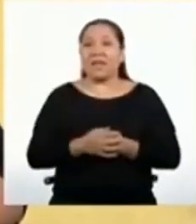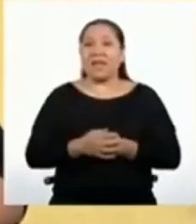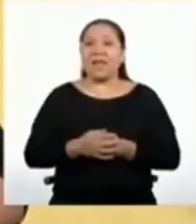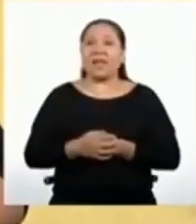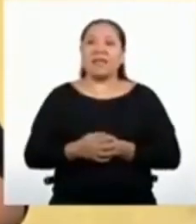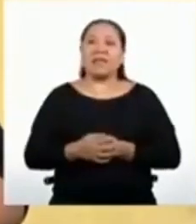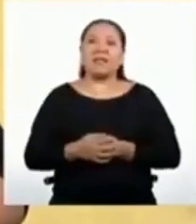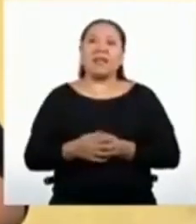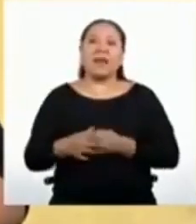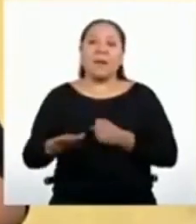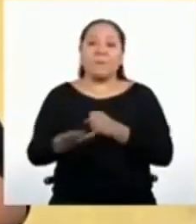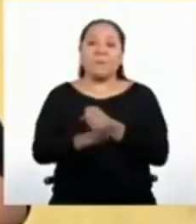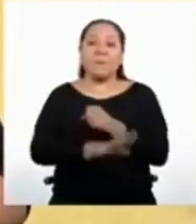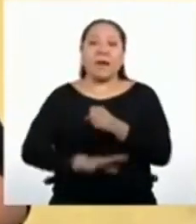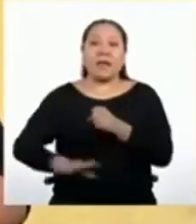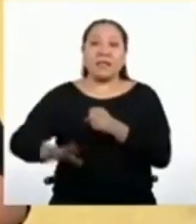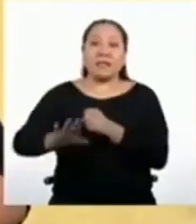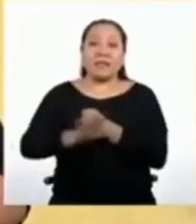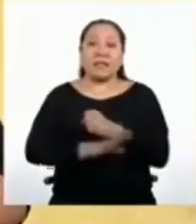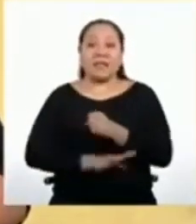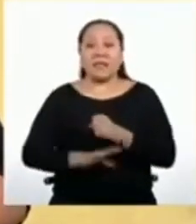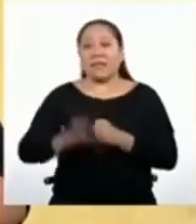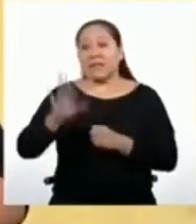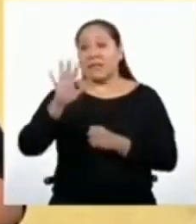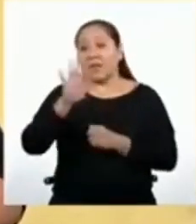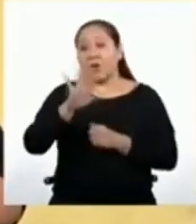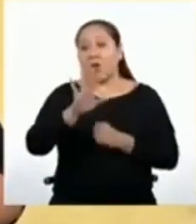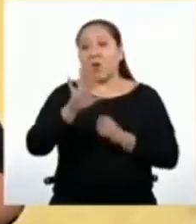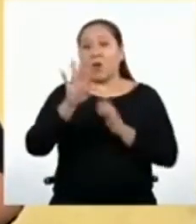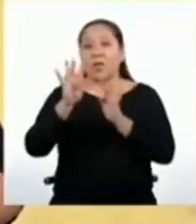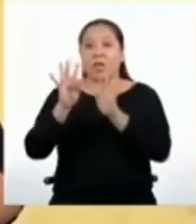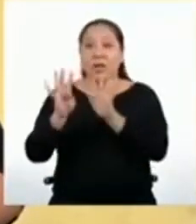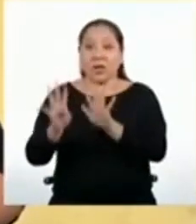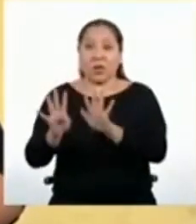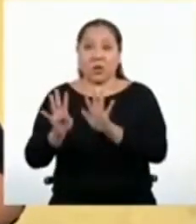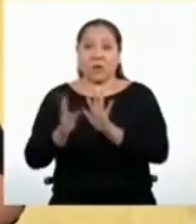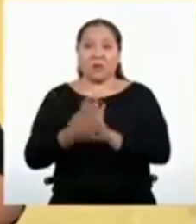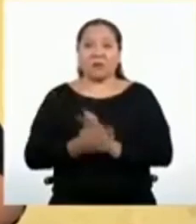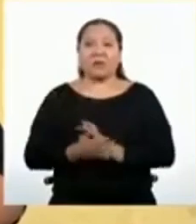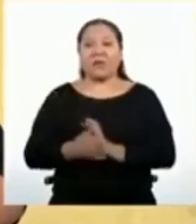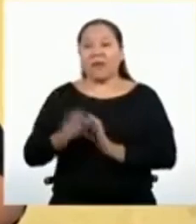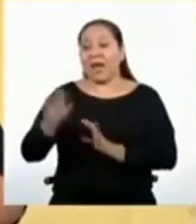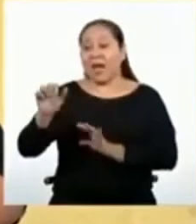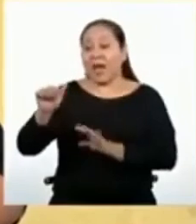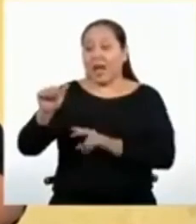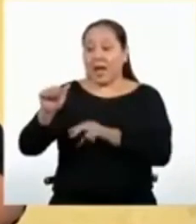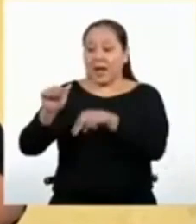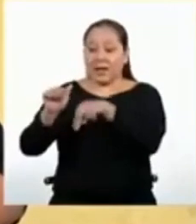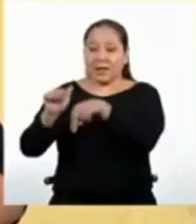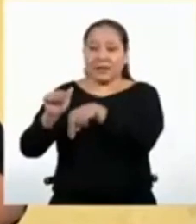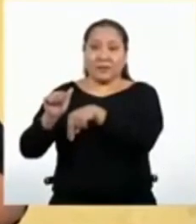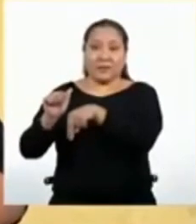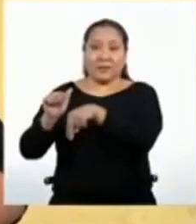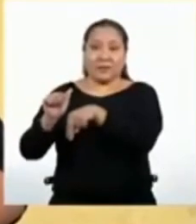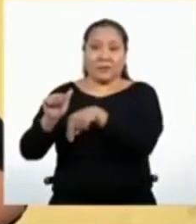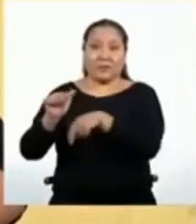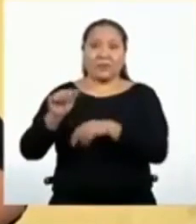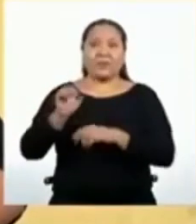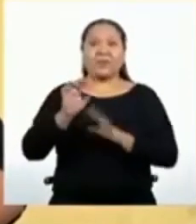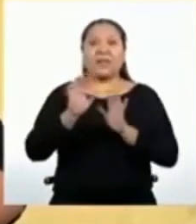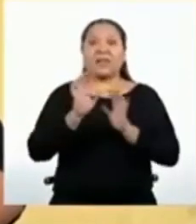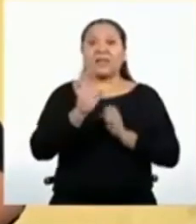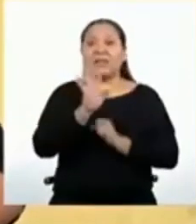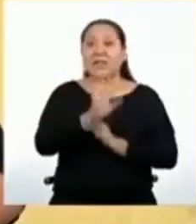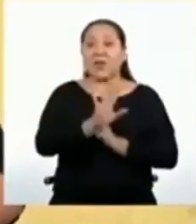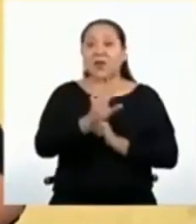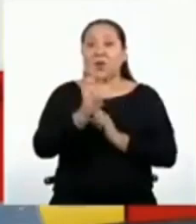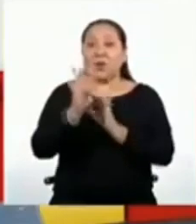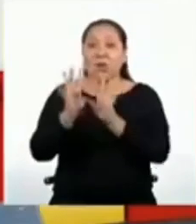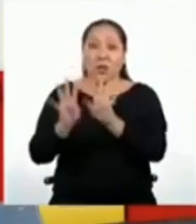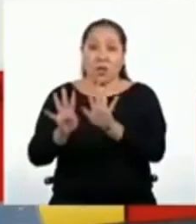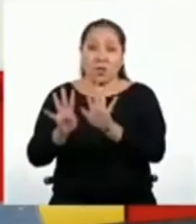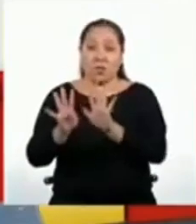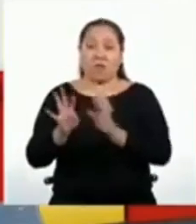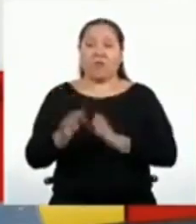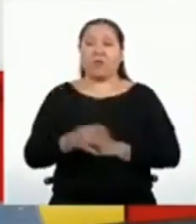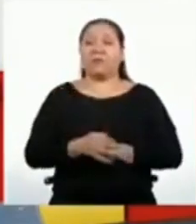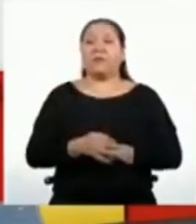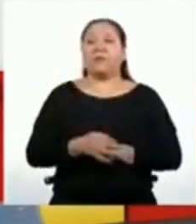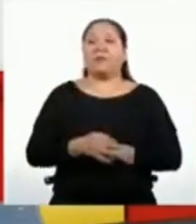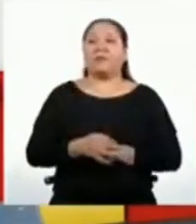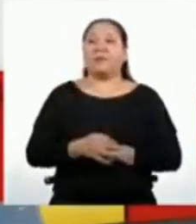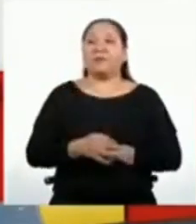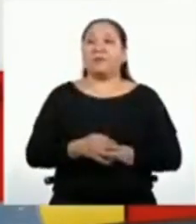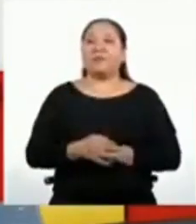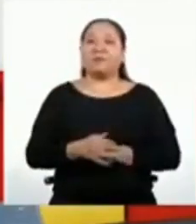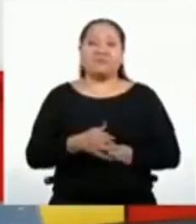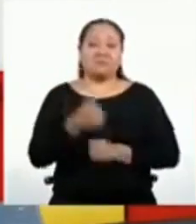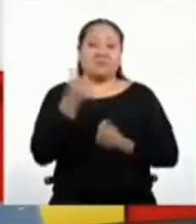castillo tuvo como base 59 naipes. Entonces, A sub N es igual a 59.